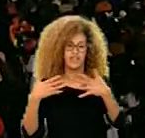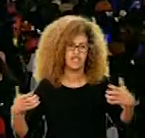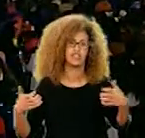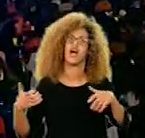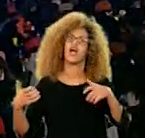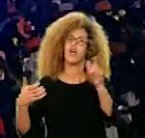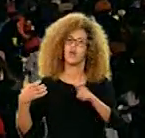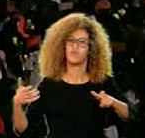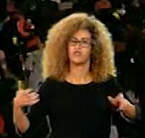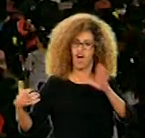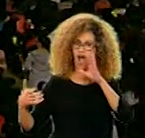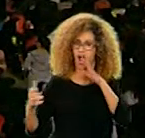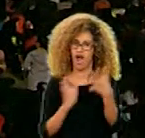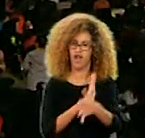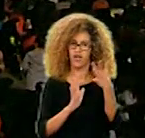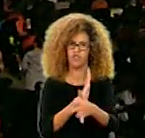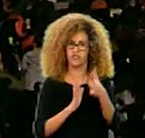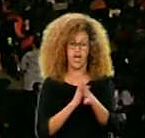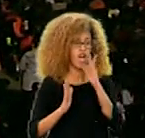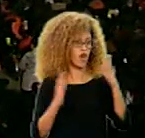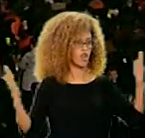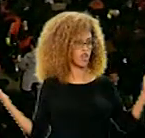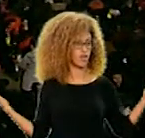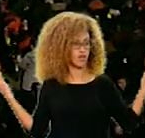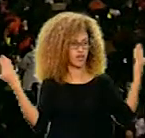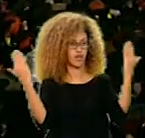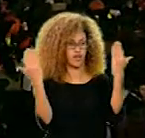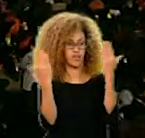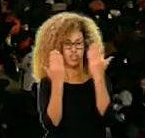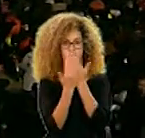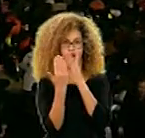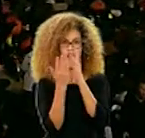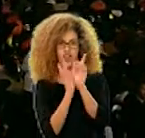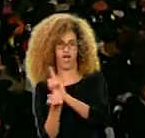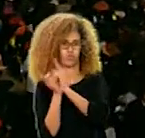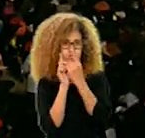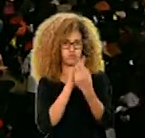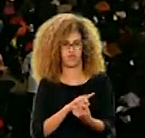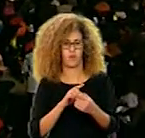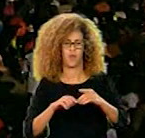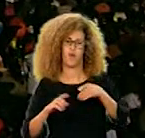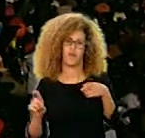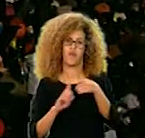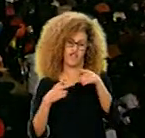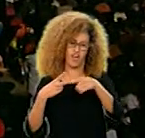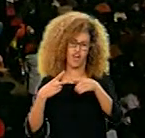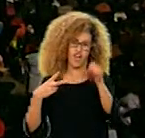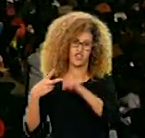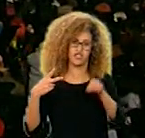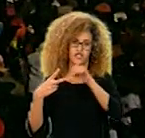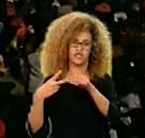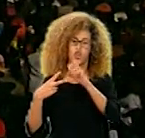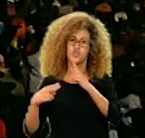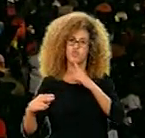que ya les contaba. Y tras el biombo se va a producir La metamorfosis para interpretar la segunda canción que han titulado La